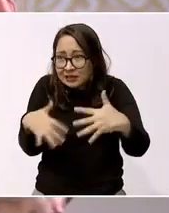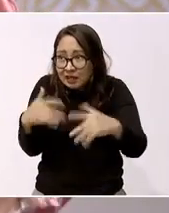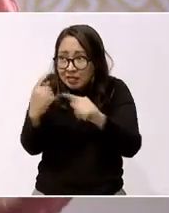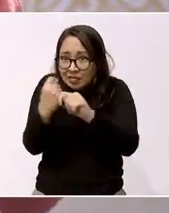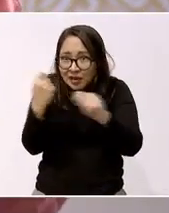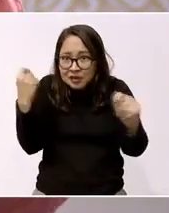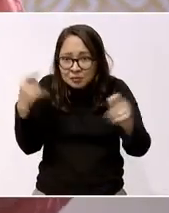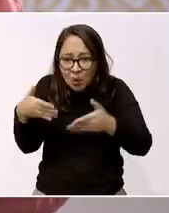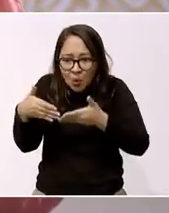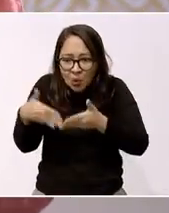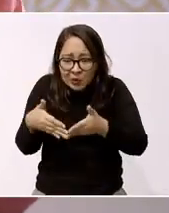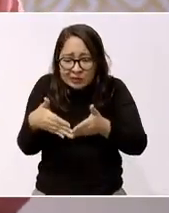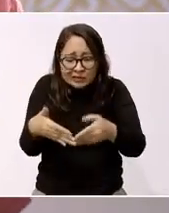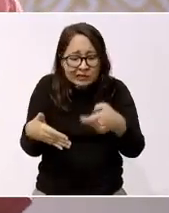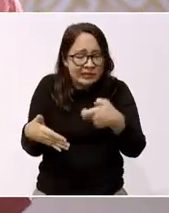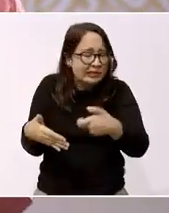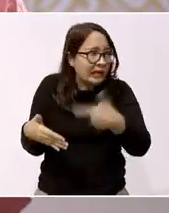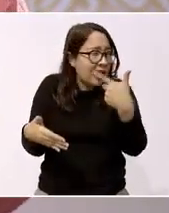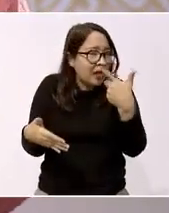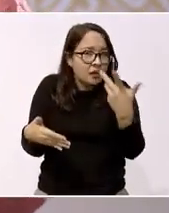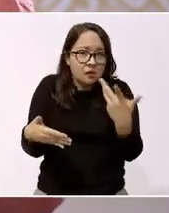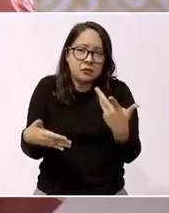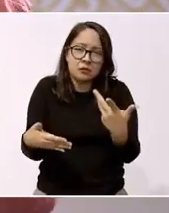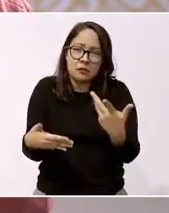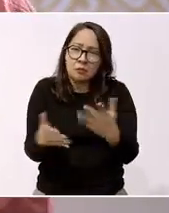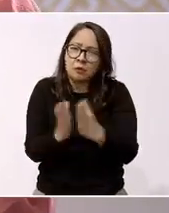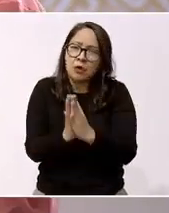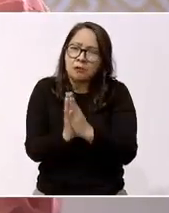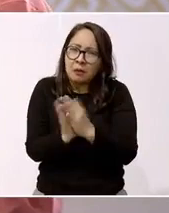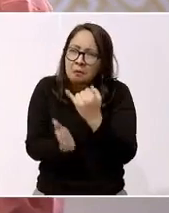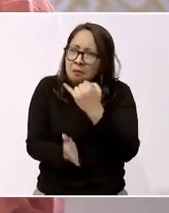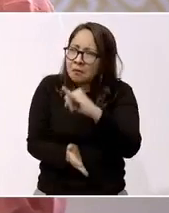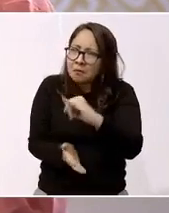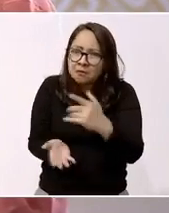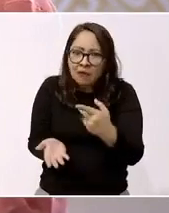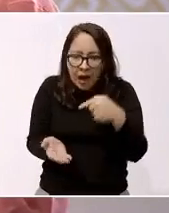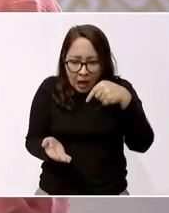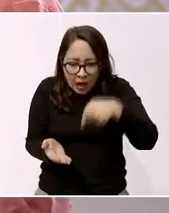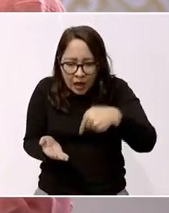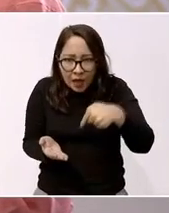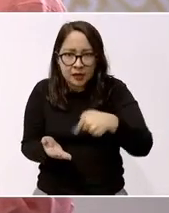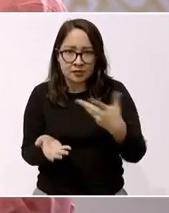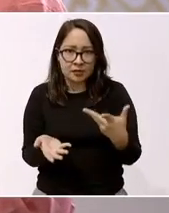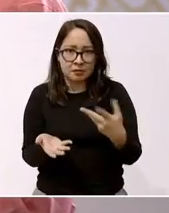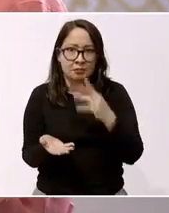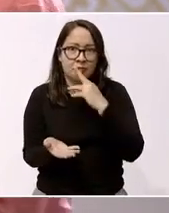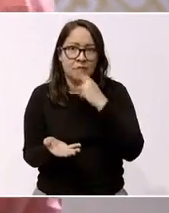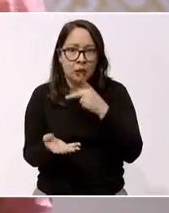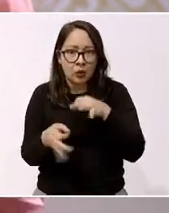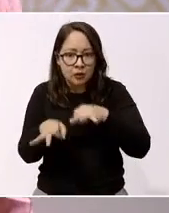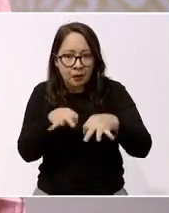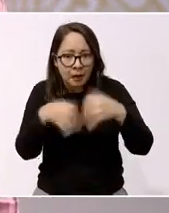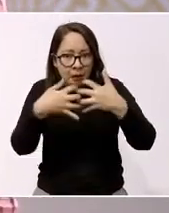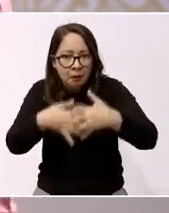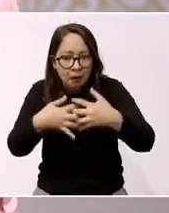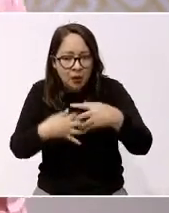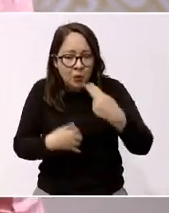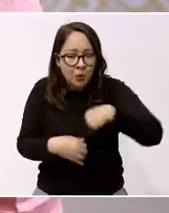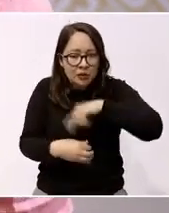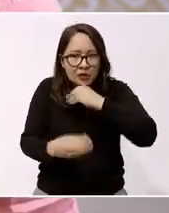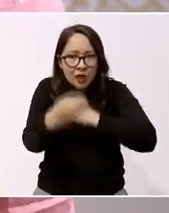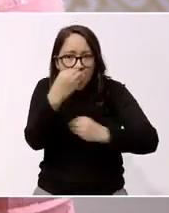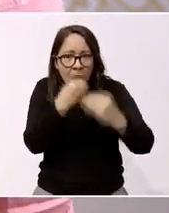es lógico que lo mejor pues es producir lo que consumimos. Y si nos vamos